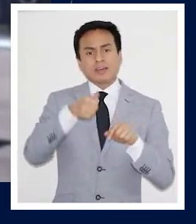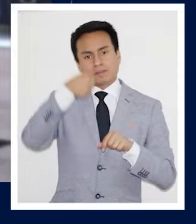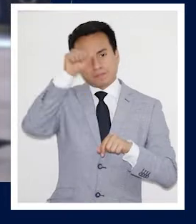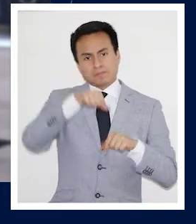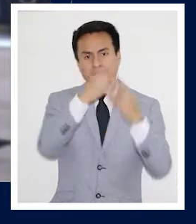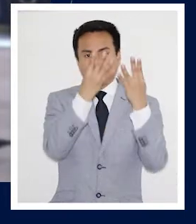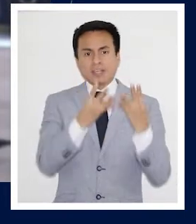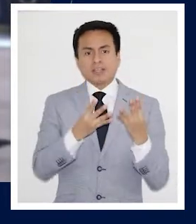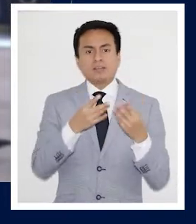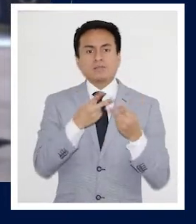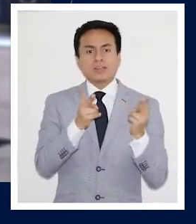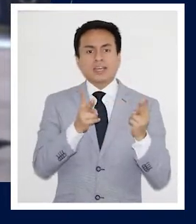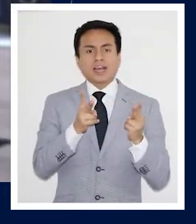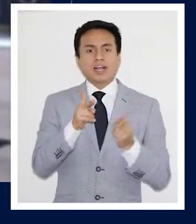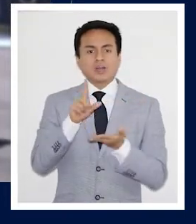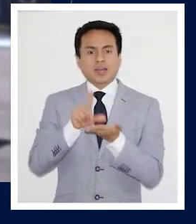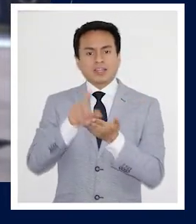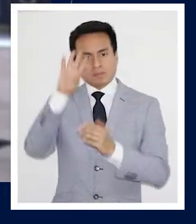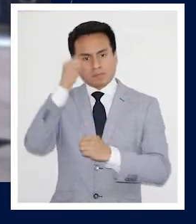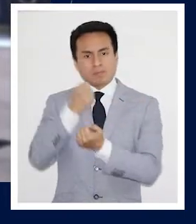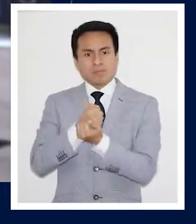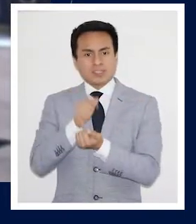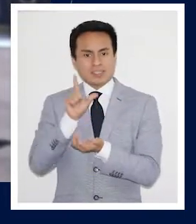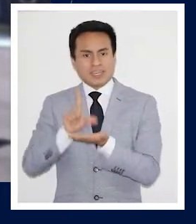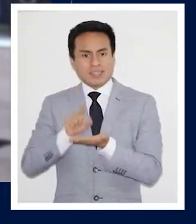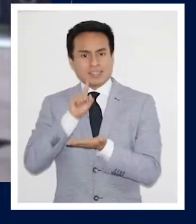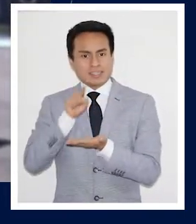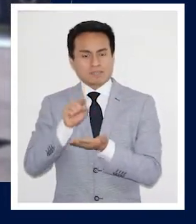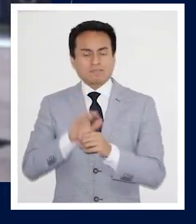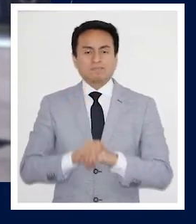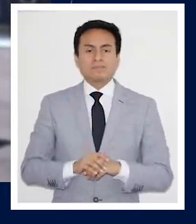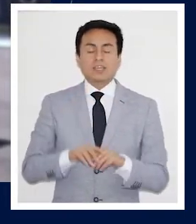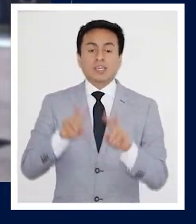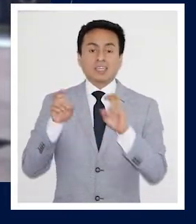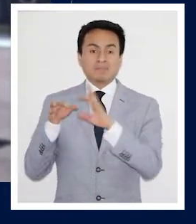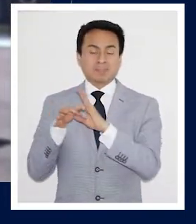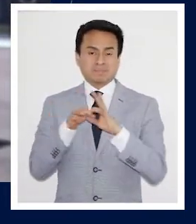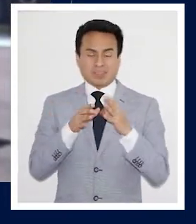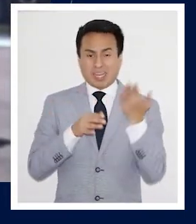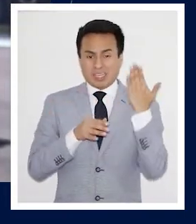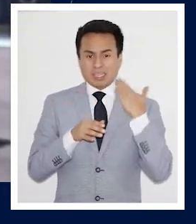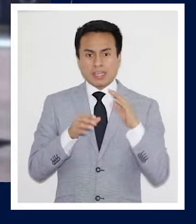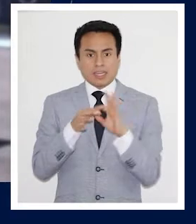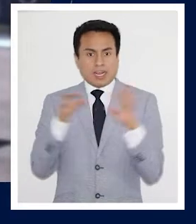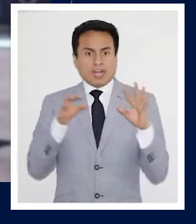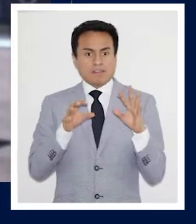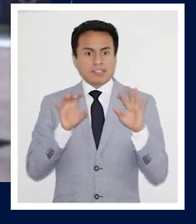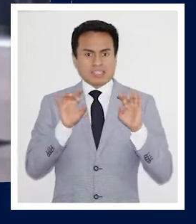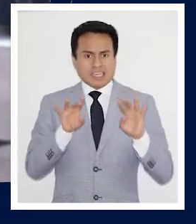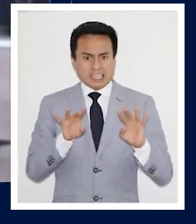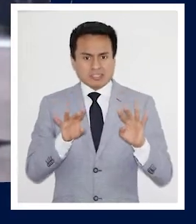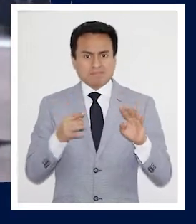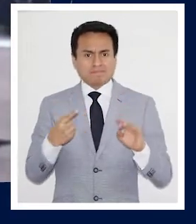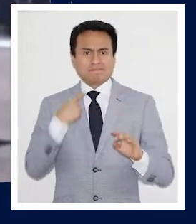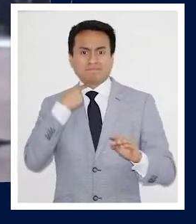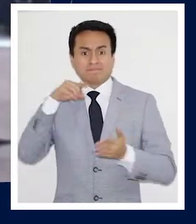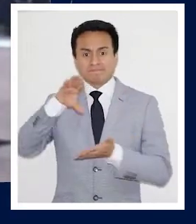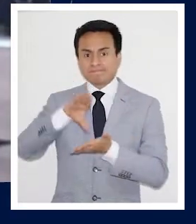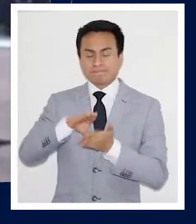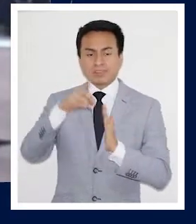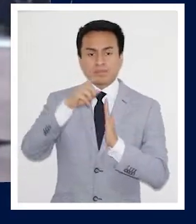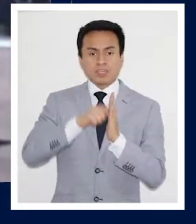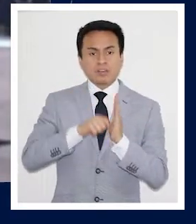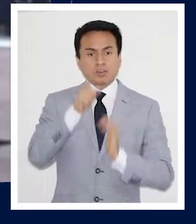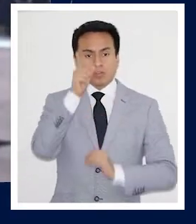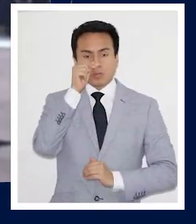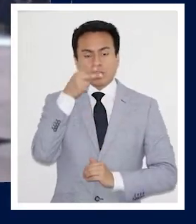defensa penal pública en las unidades policiales. Con ocasión de los graves hechos que afectaron al